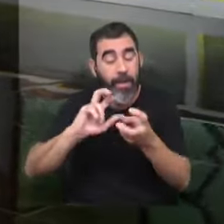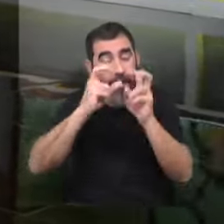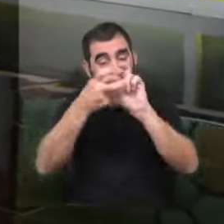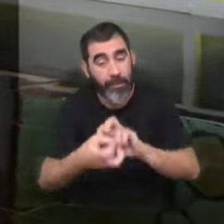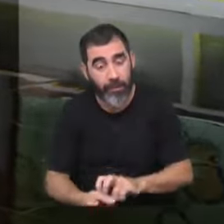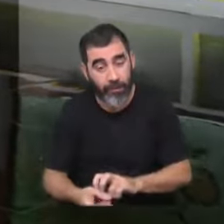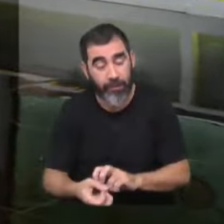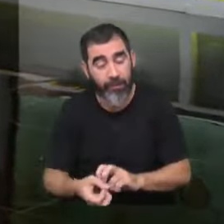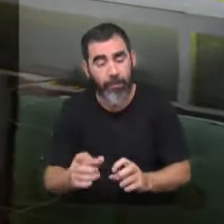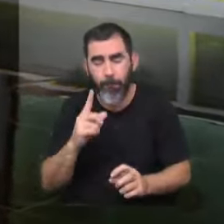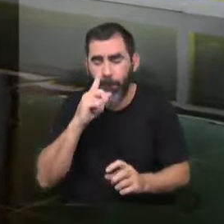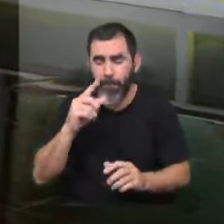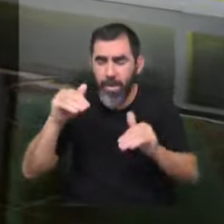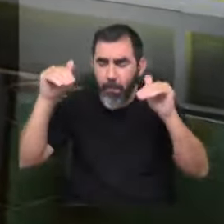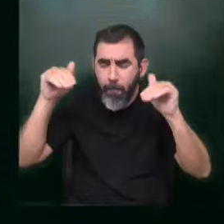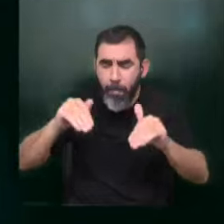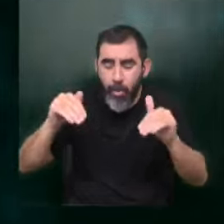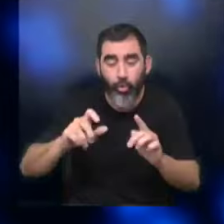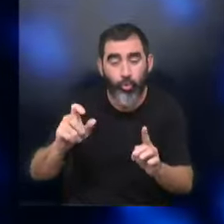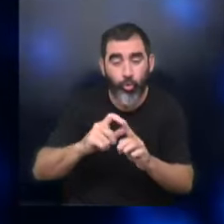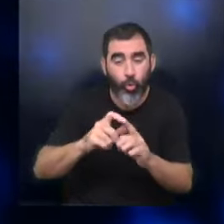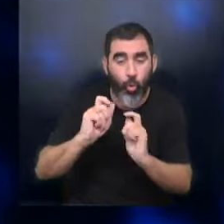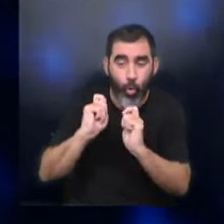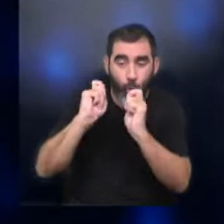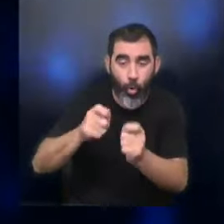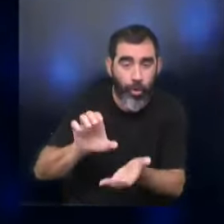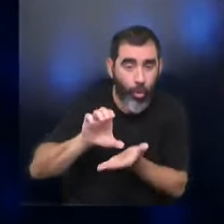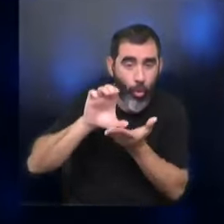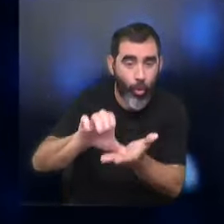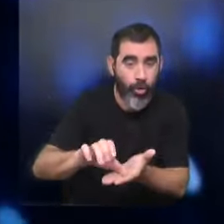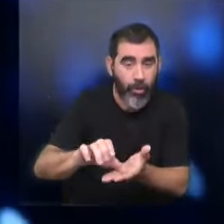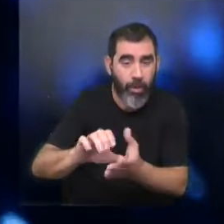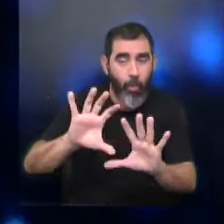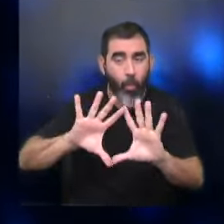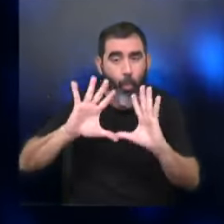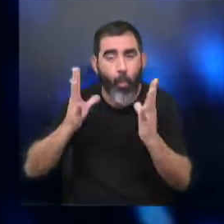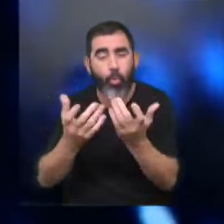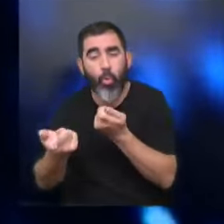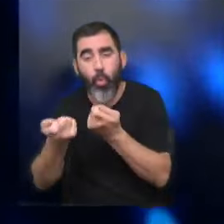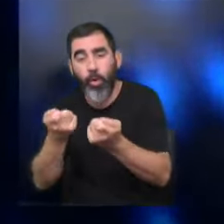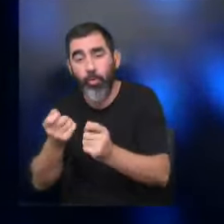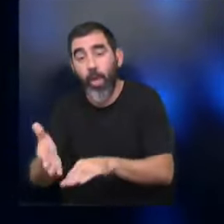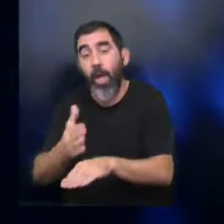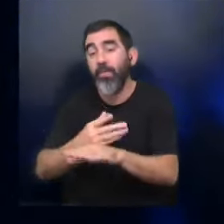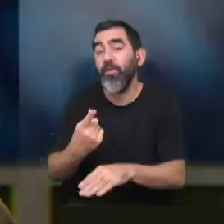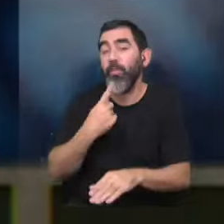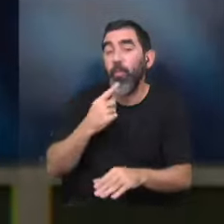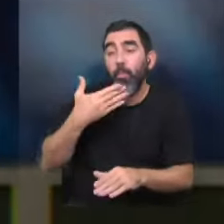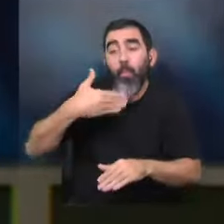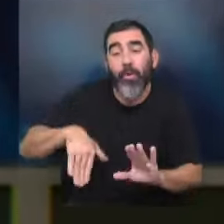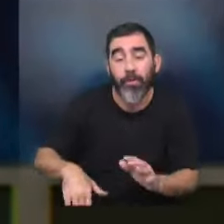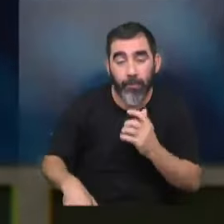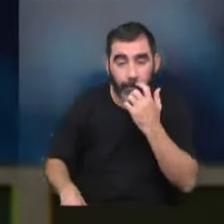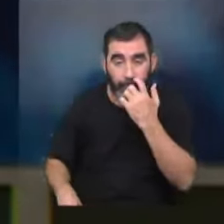Hay miles de millones de dólares en inversión. ¿El mundo de los negocios capaz que lo está entendiendo antes que el mundo político? Es que hay